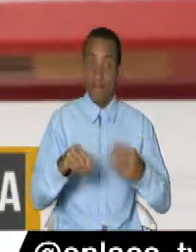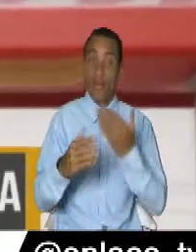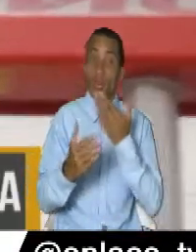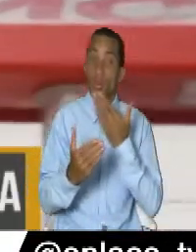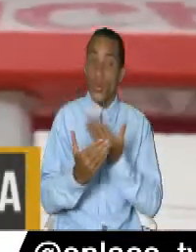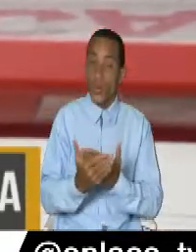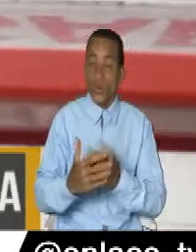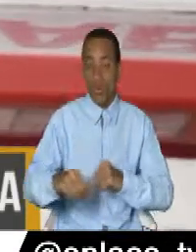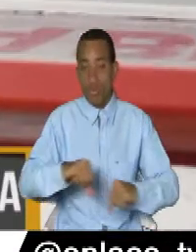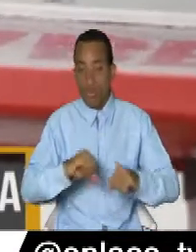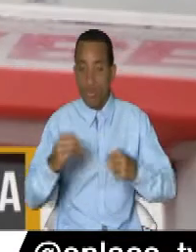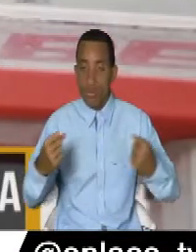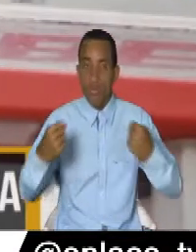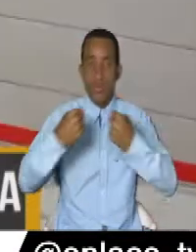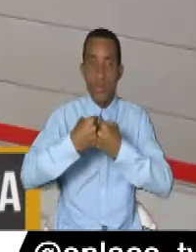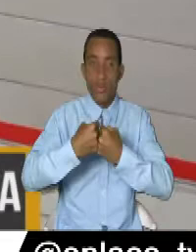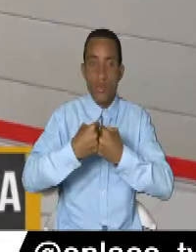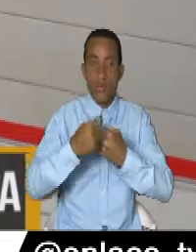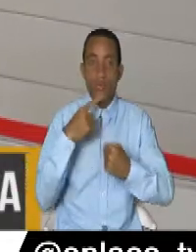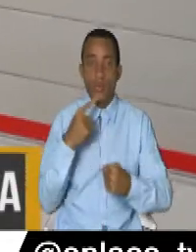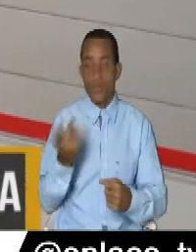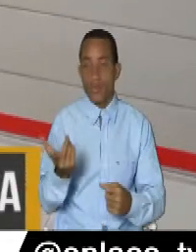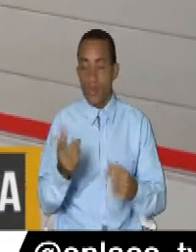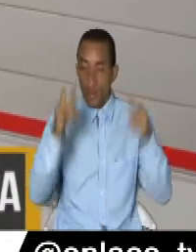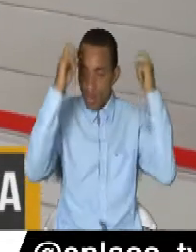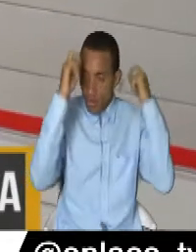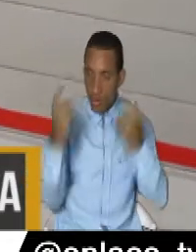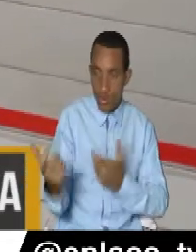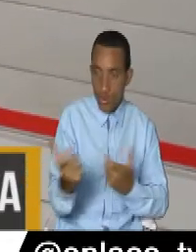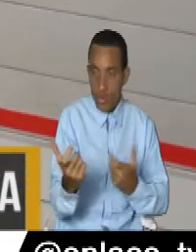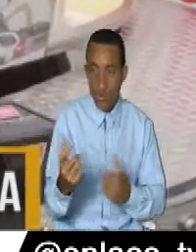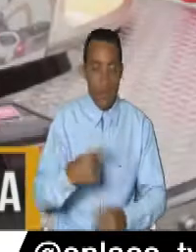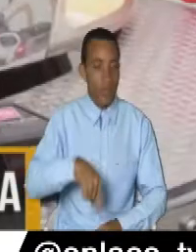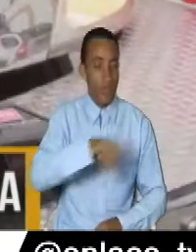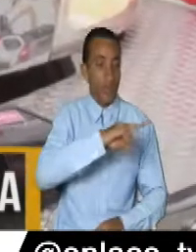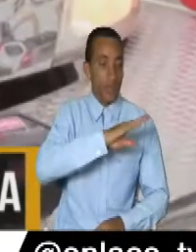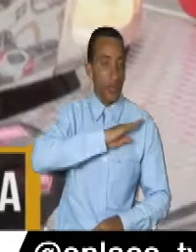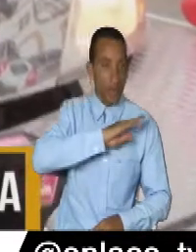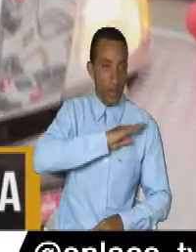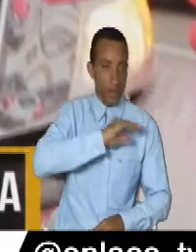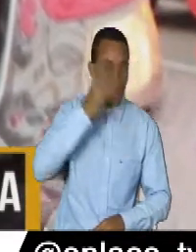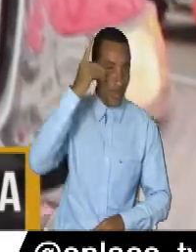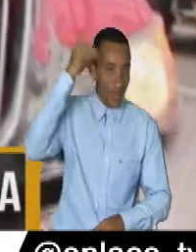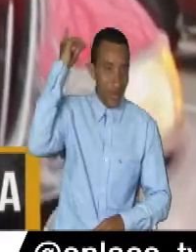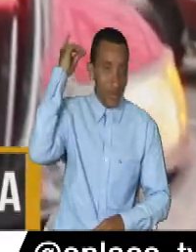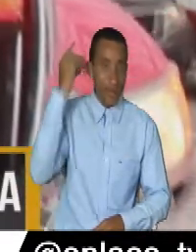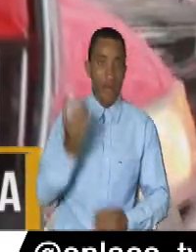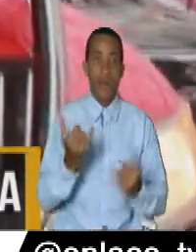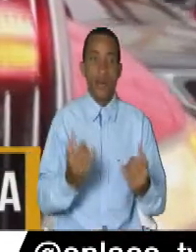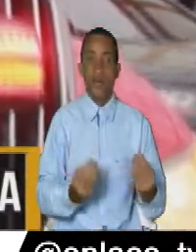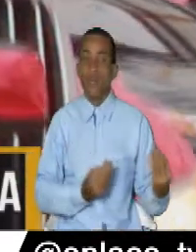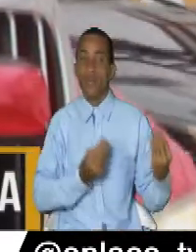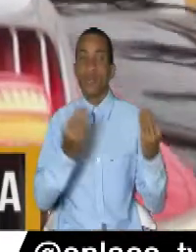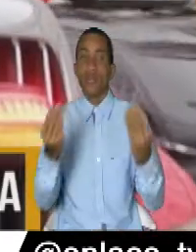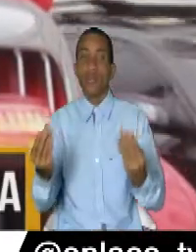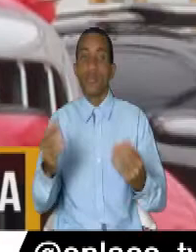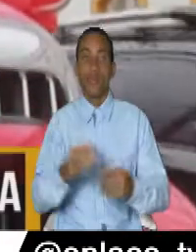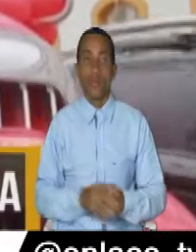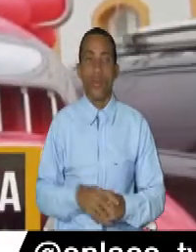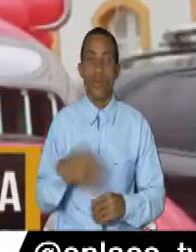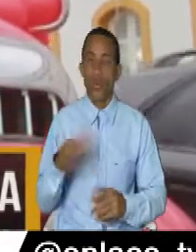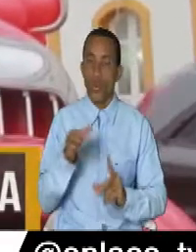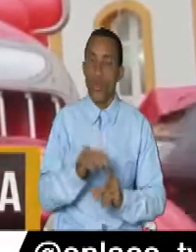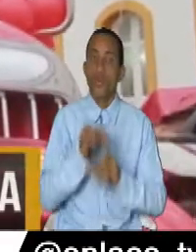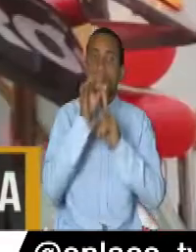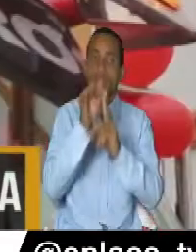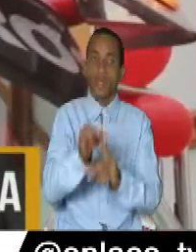acción coordinada entre la Dirección Nacional de Bomberos y el actual gobierno de Darío Echeverri. Una vez entregada la máquina, diseñada de manera especial para